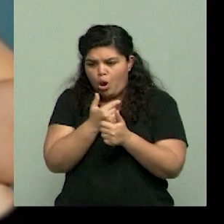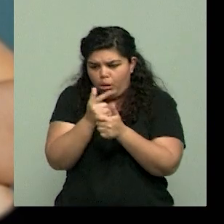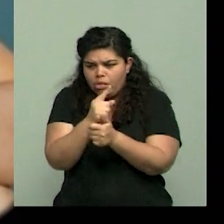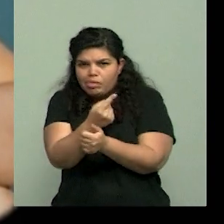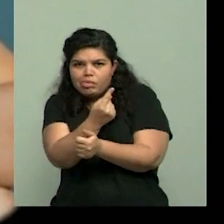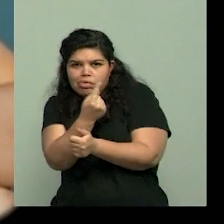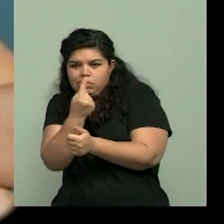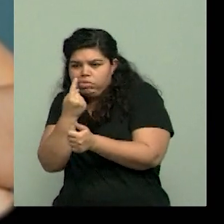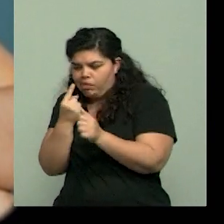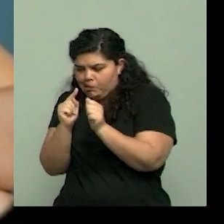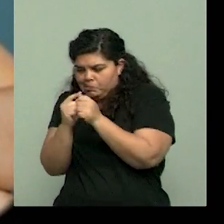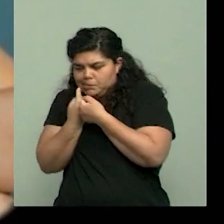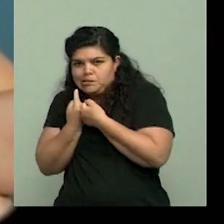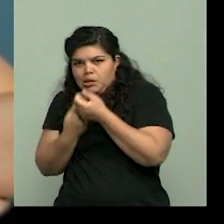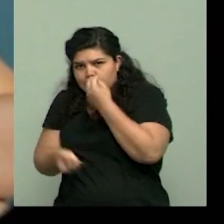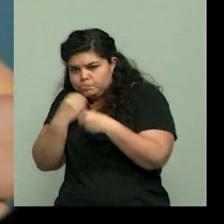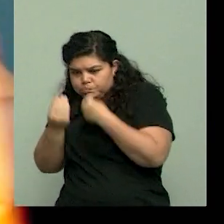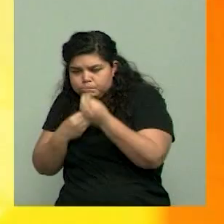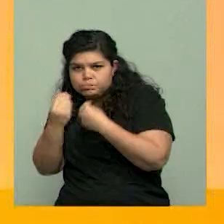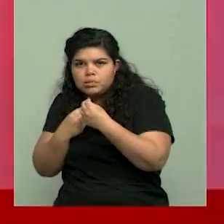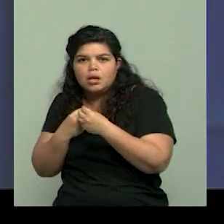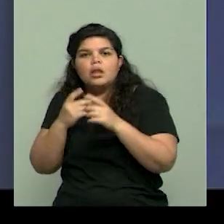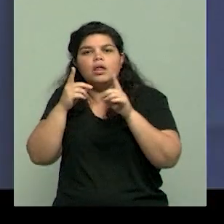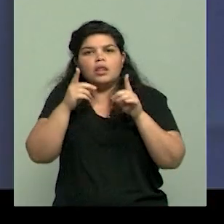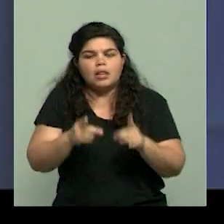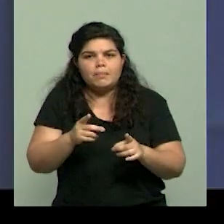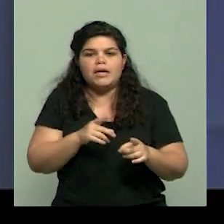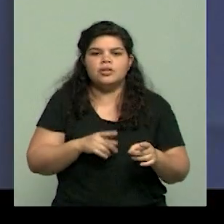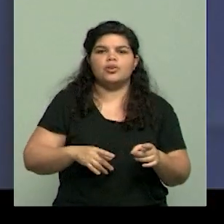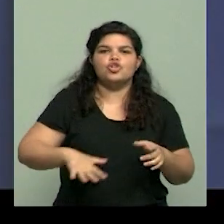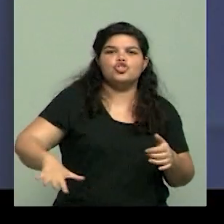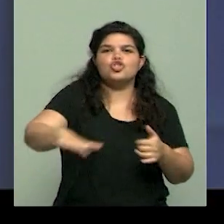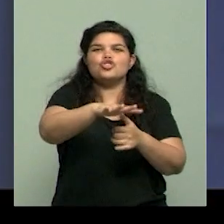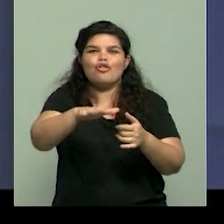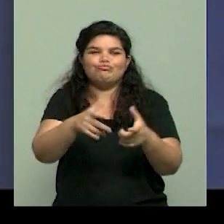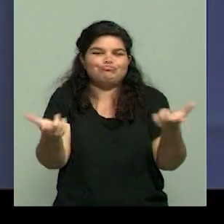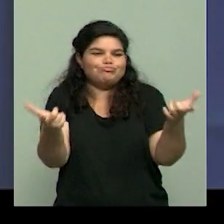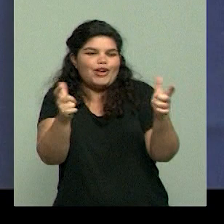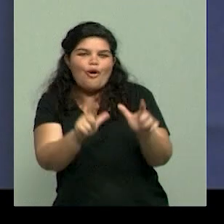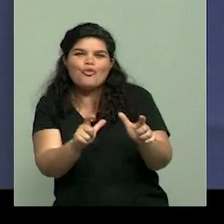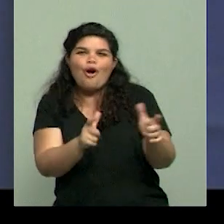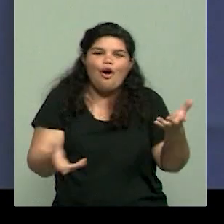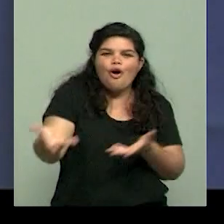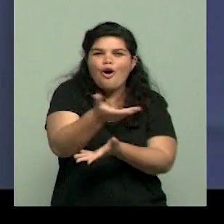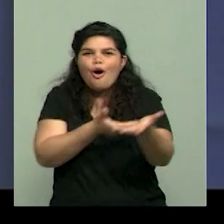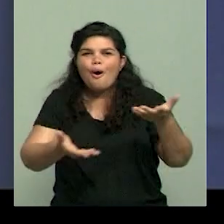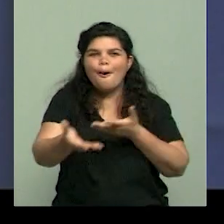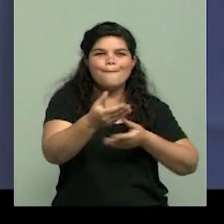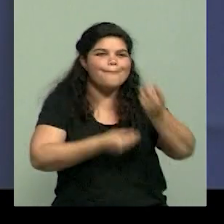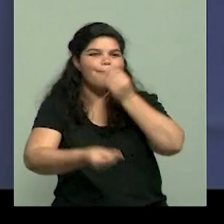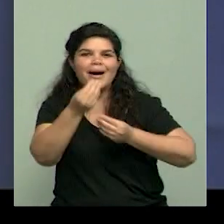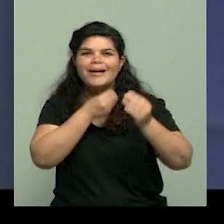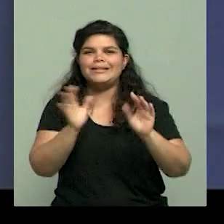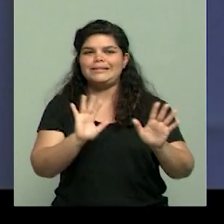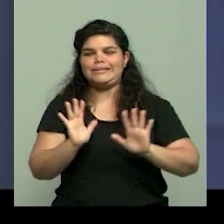¿sí? Suelen evitar mucho lo que son las comidas en sociedad o comer con gente alrededor porque genera este tipo